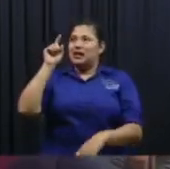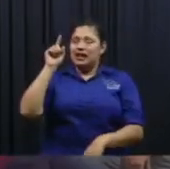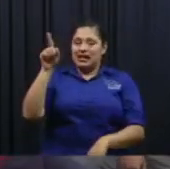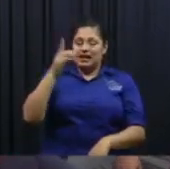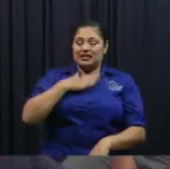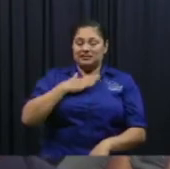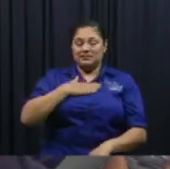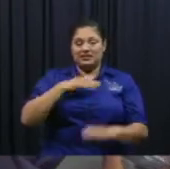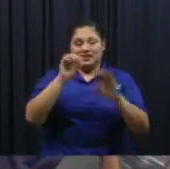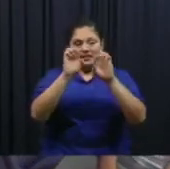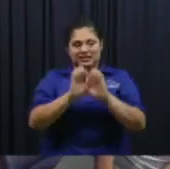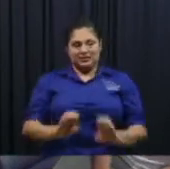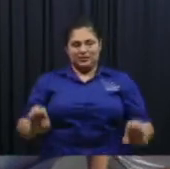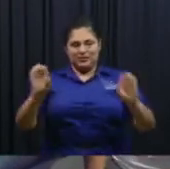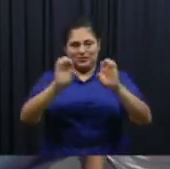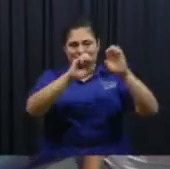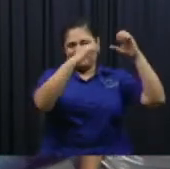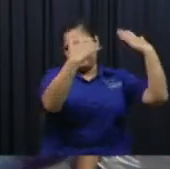escudo